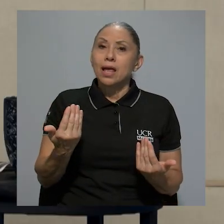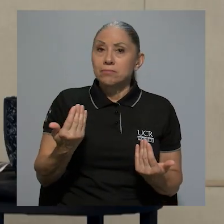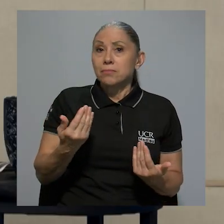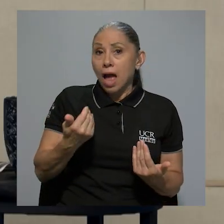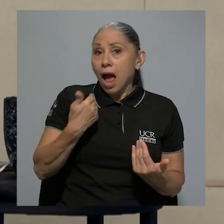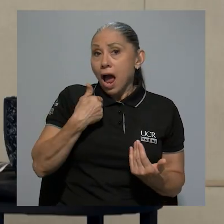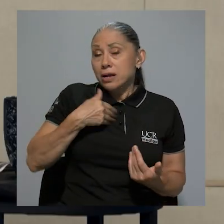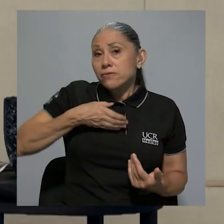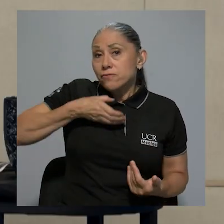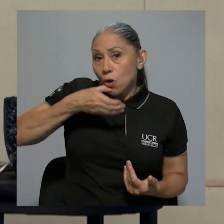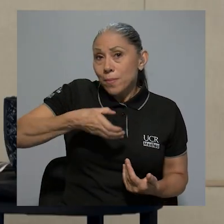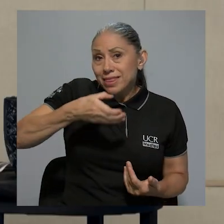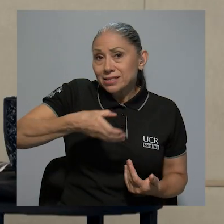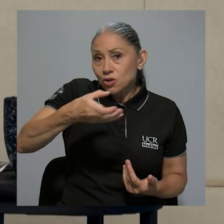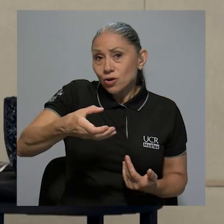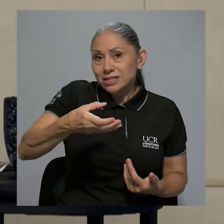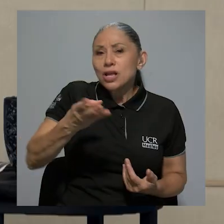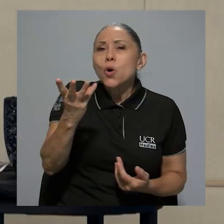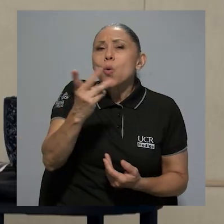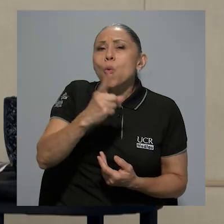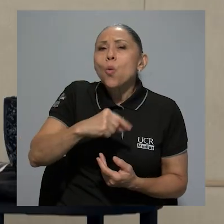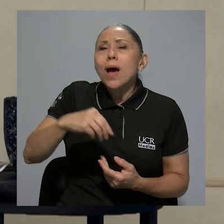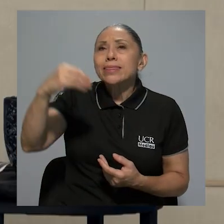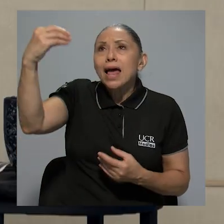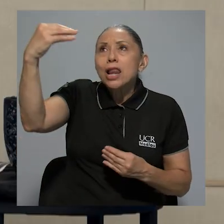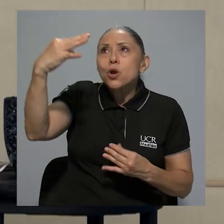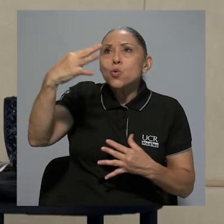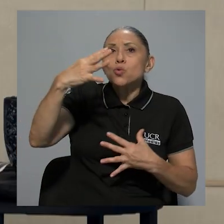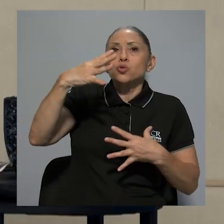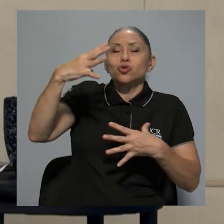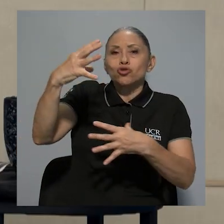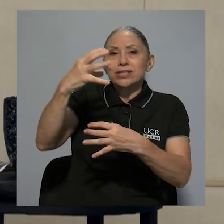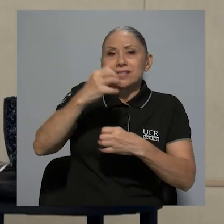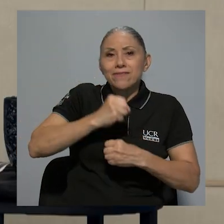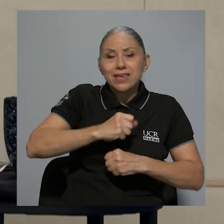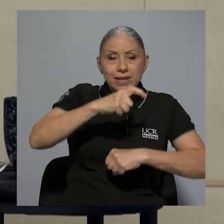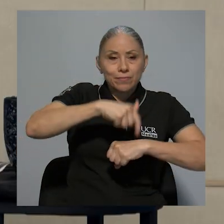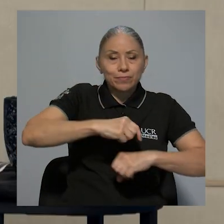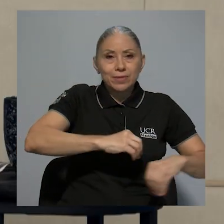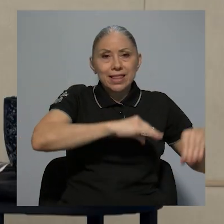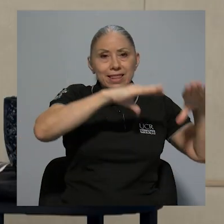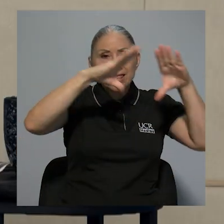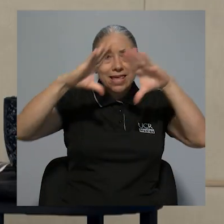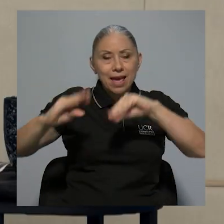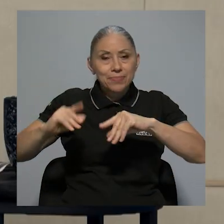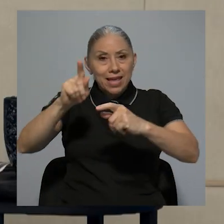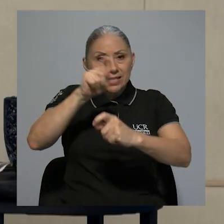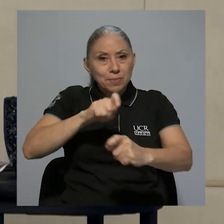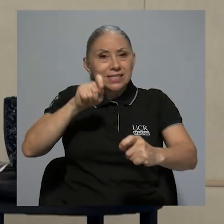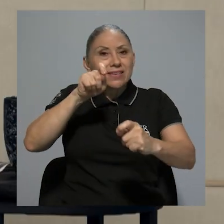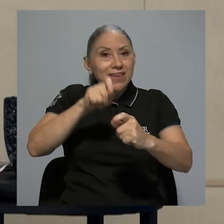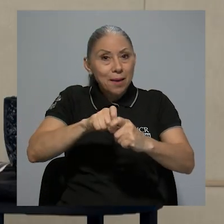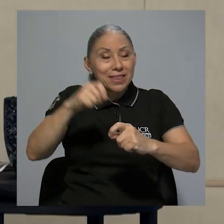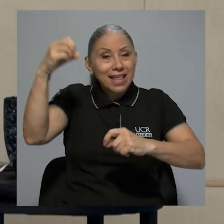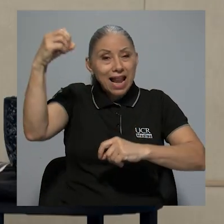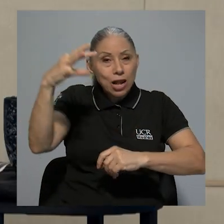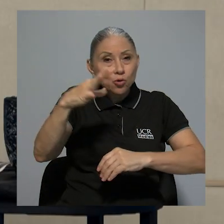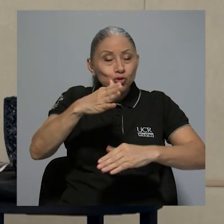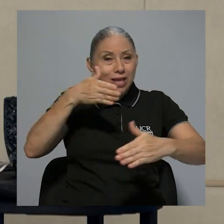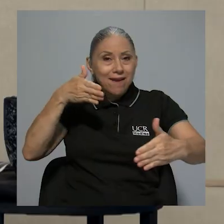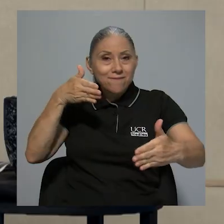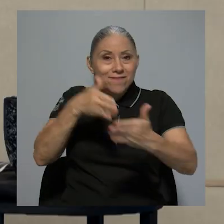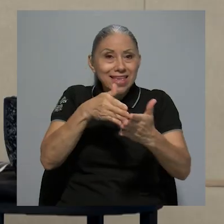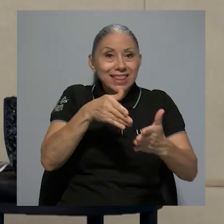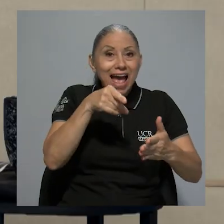hay recomendaciones de cuánta luz tiene que recibir uno durante el día, específicamente la que afecta estas células,